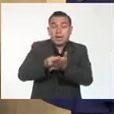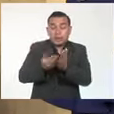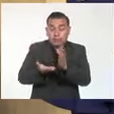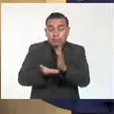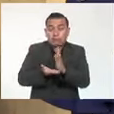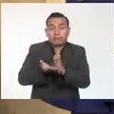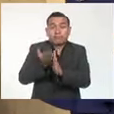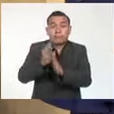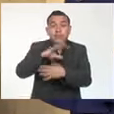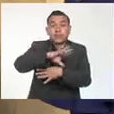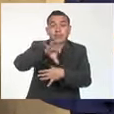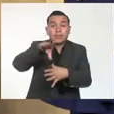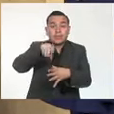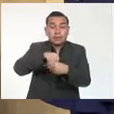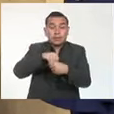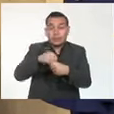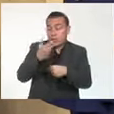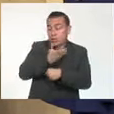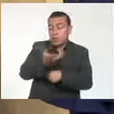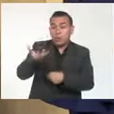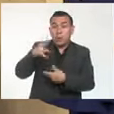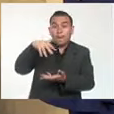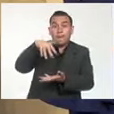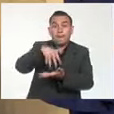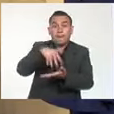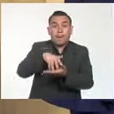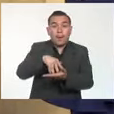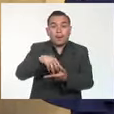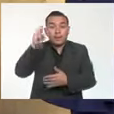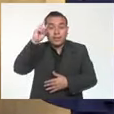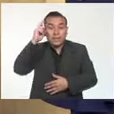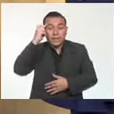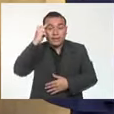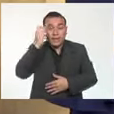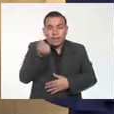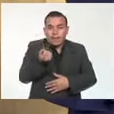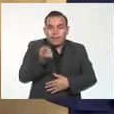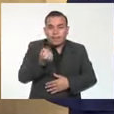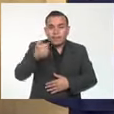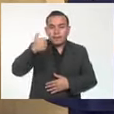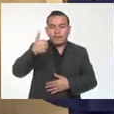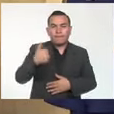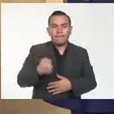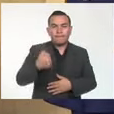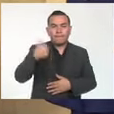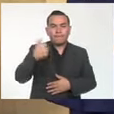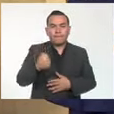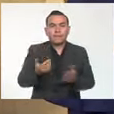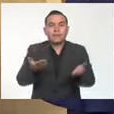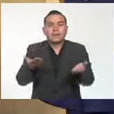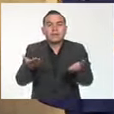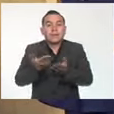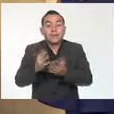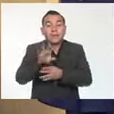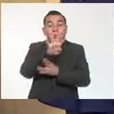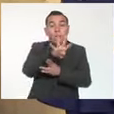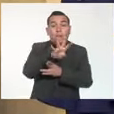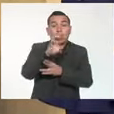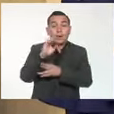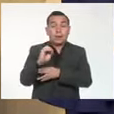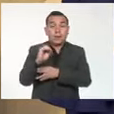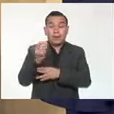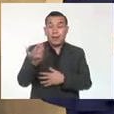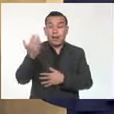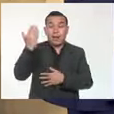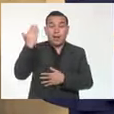la inclusión financiera de toda la población, en donde en pocos meses vamos a superar los resultados alcanzados en 40 años